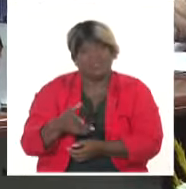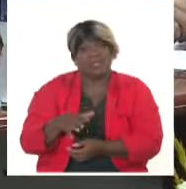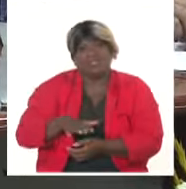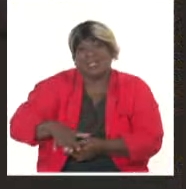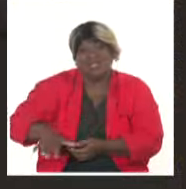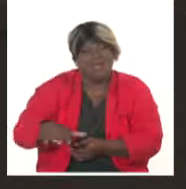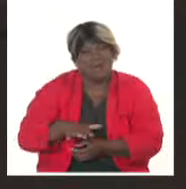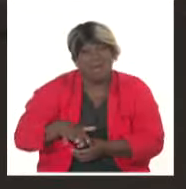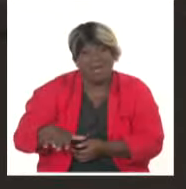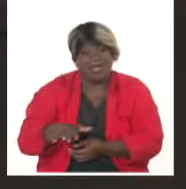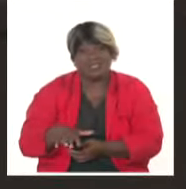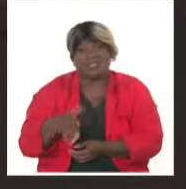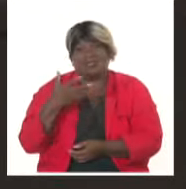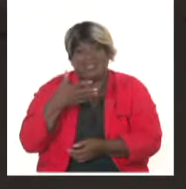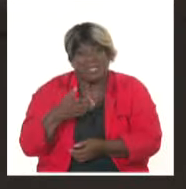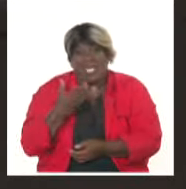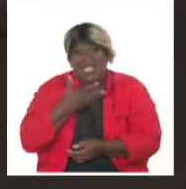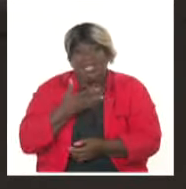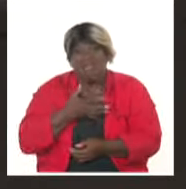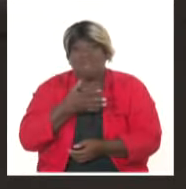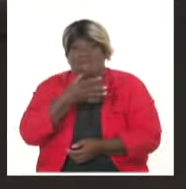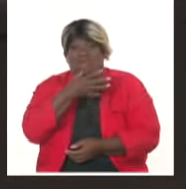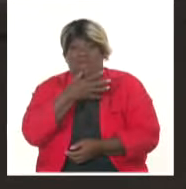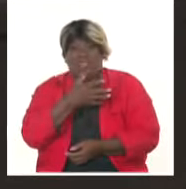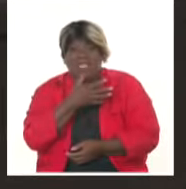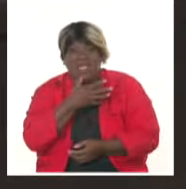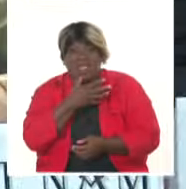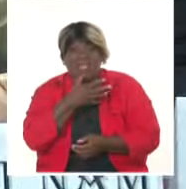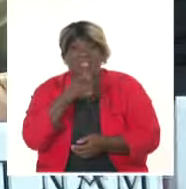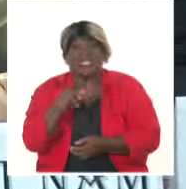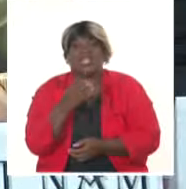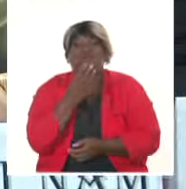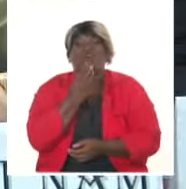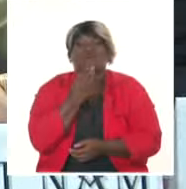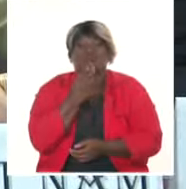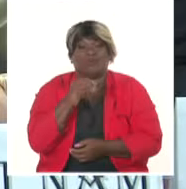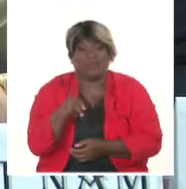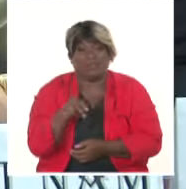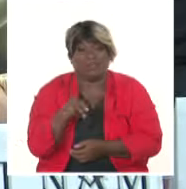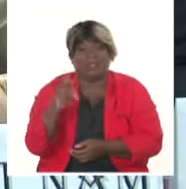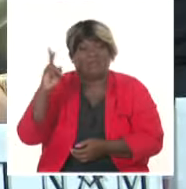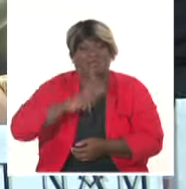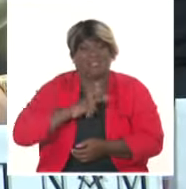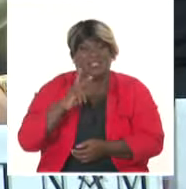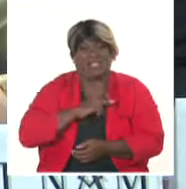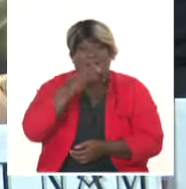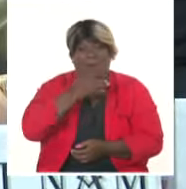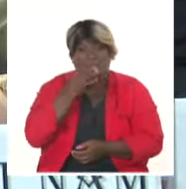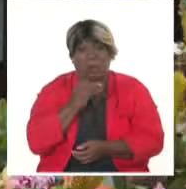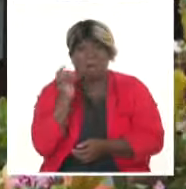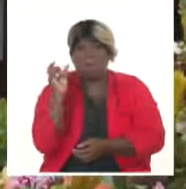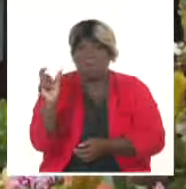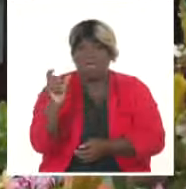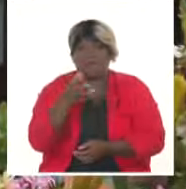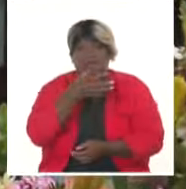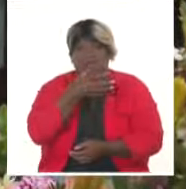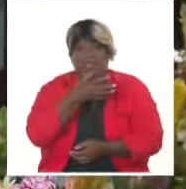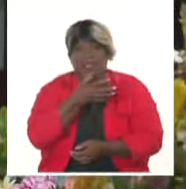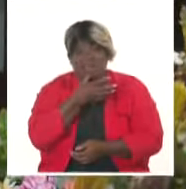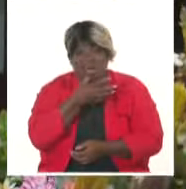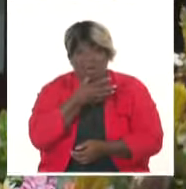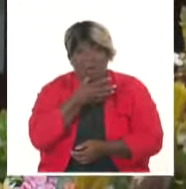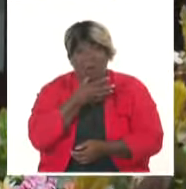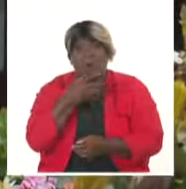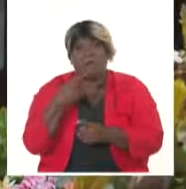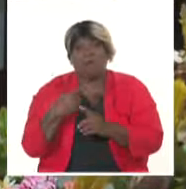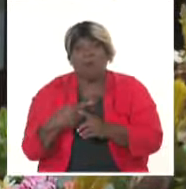Fidel Castro y Ho Chi Minh. Por su parte, la dirigente visitante dijo que las palabras de Fidel de que por Vietnam daremos hasta